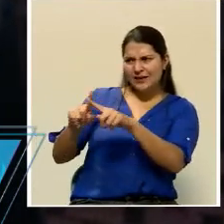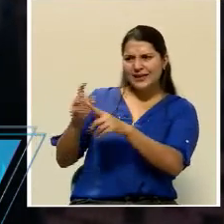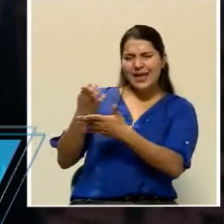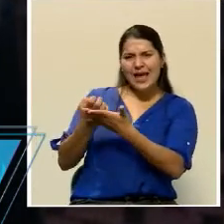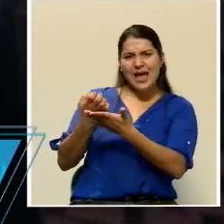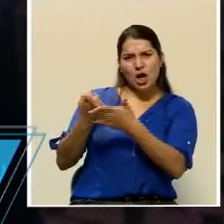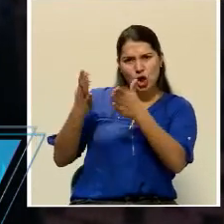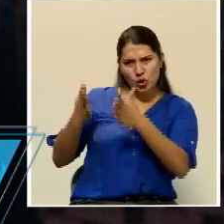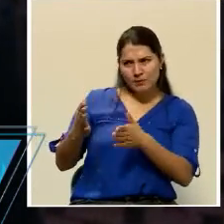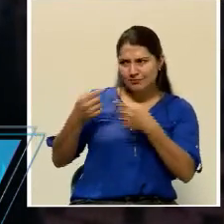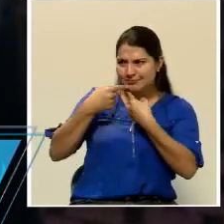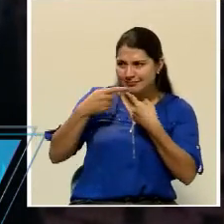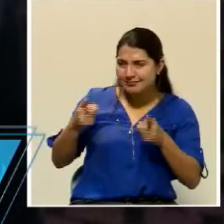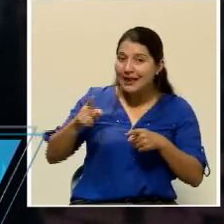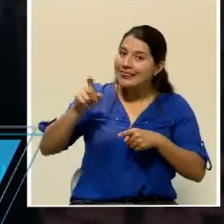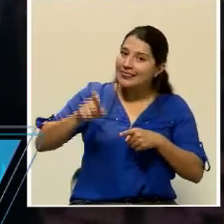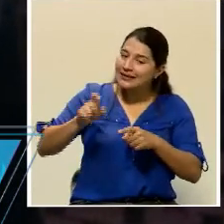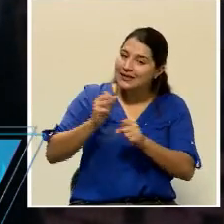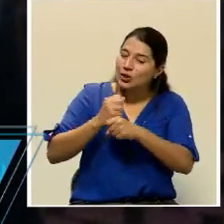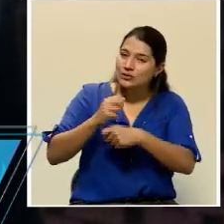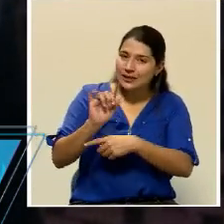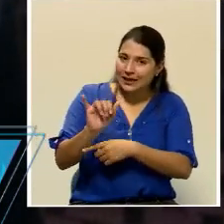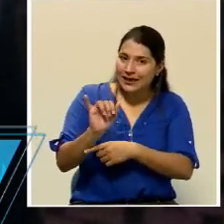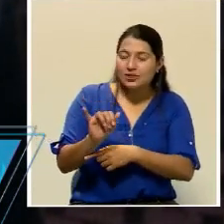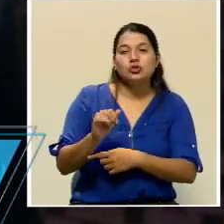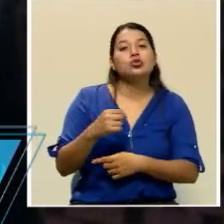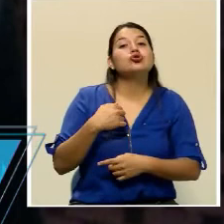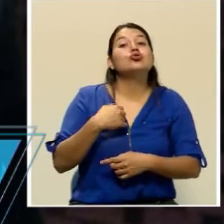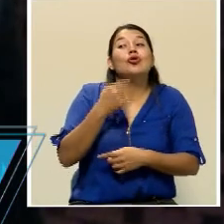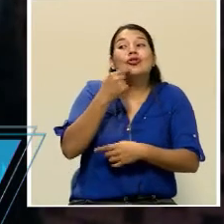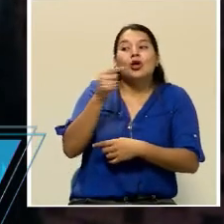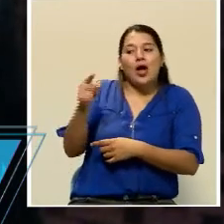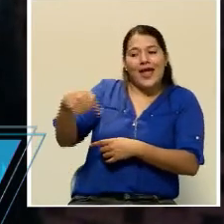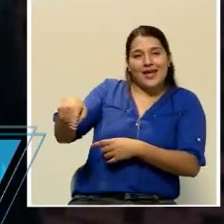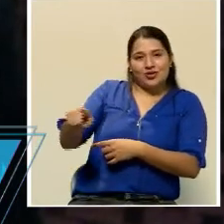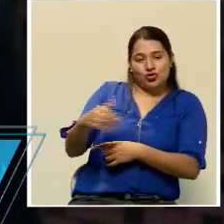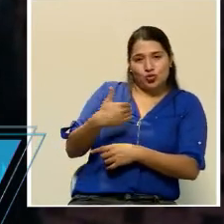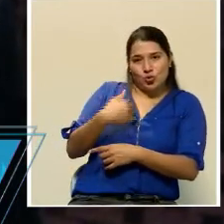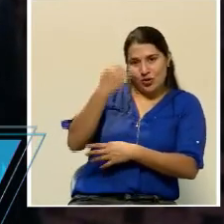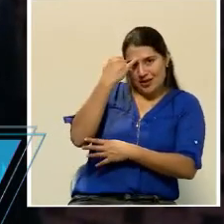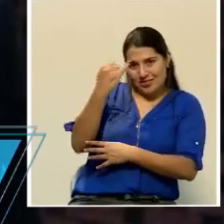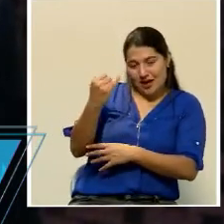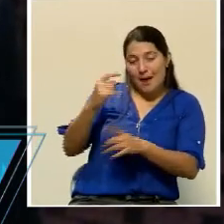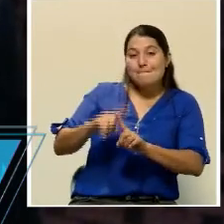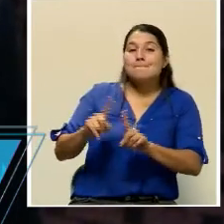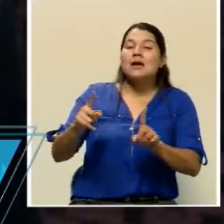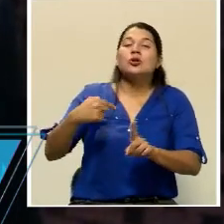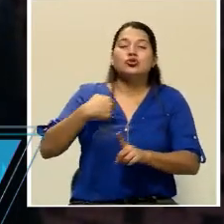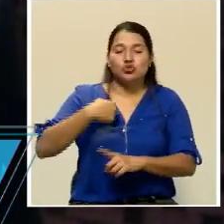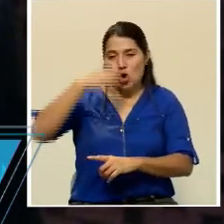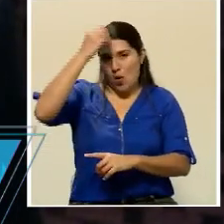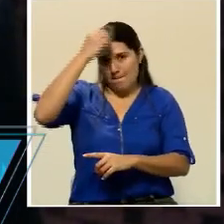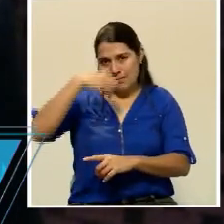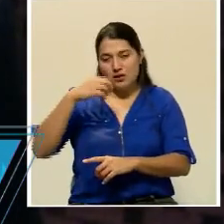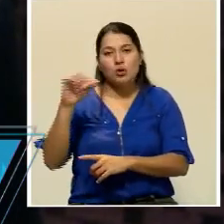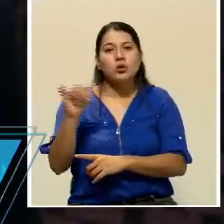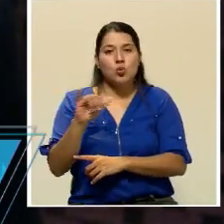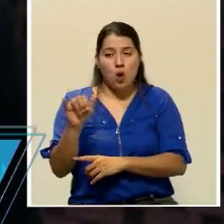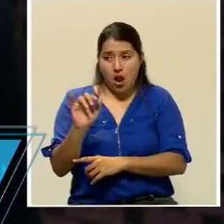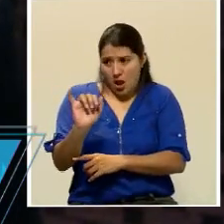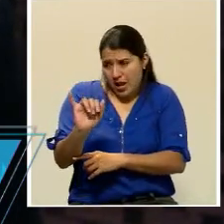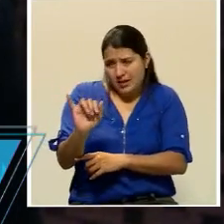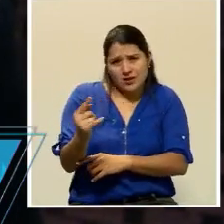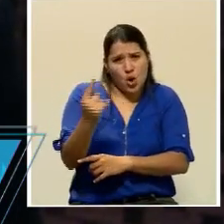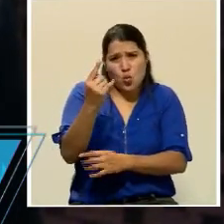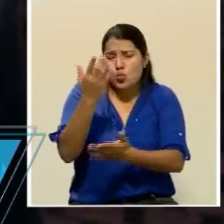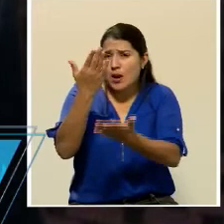hacer eso, y lo digo porque no quiero atribuirme méritos ajenos, pero yo sí coincido con que ese debe ser un